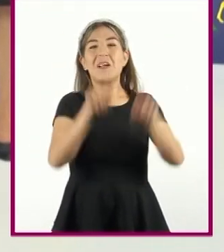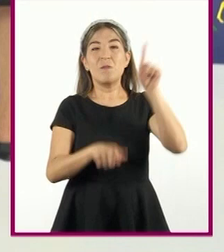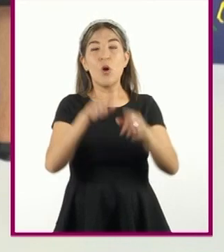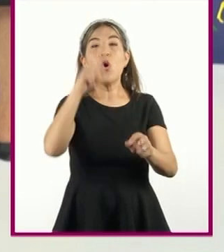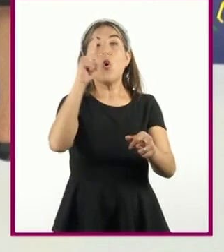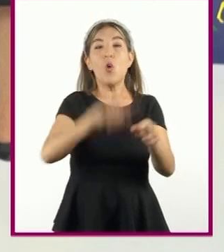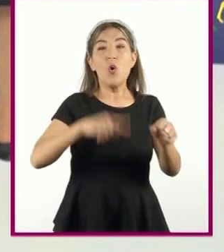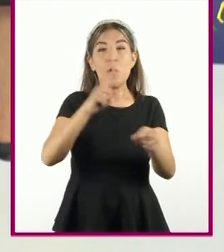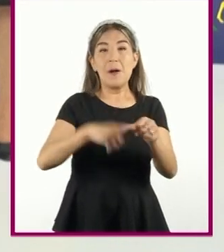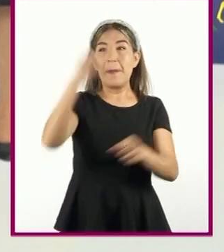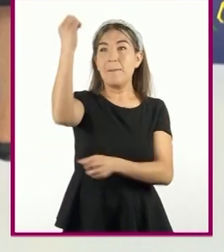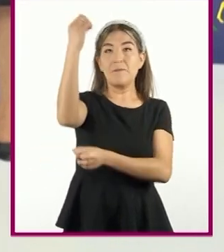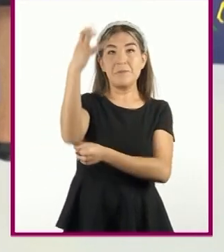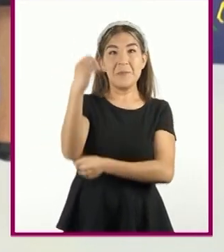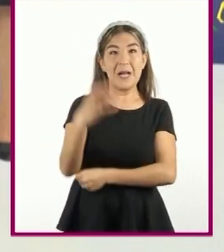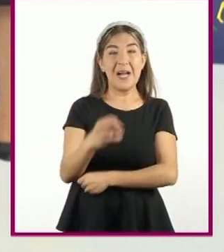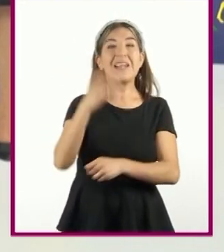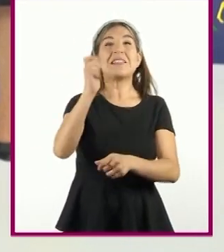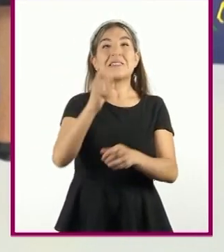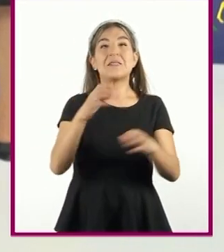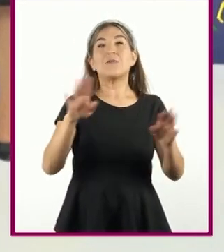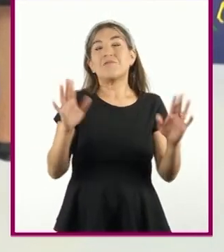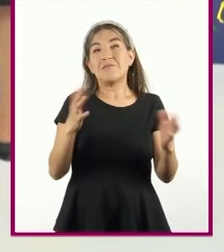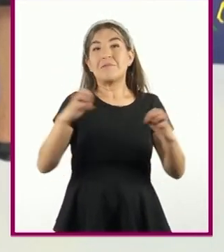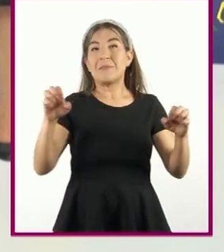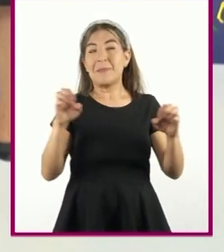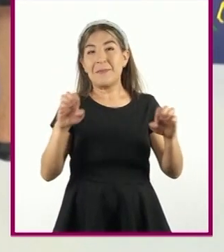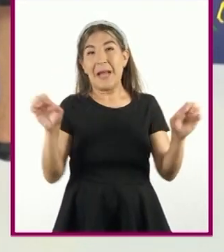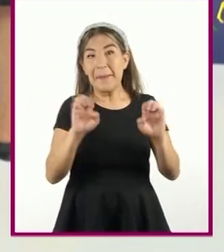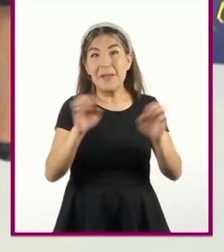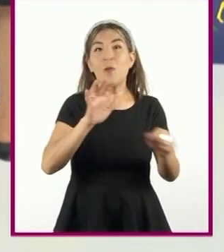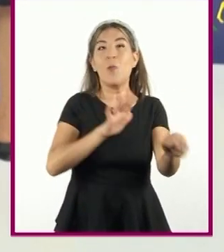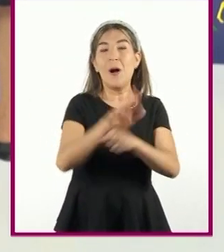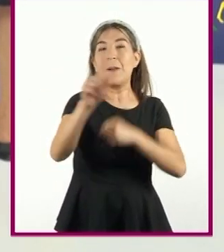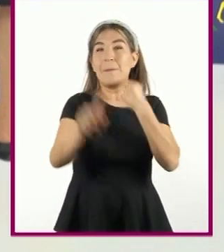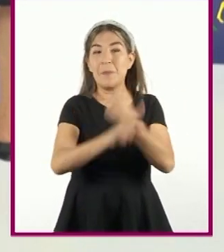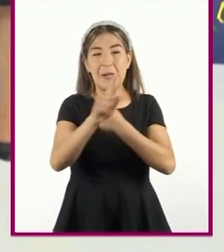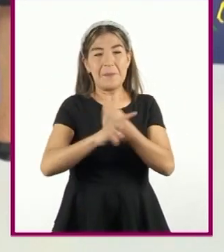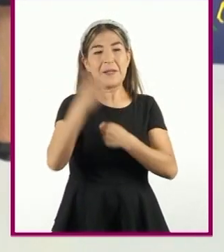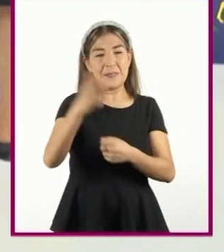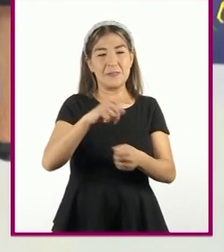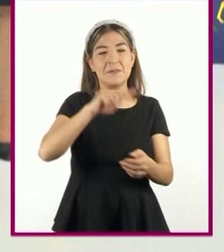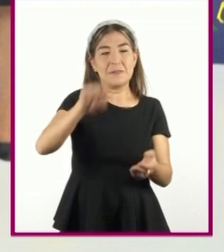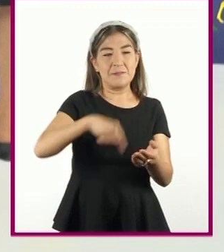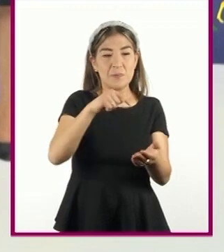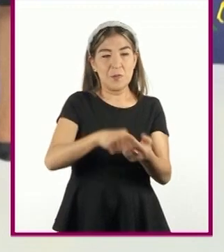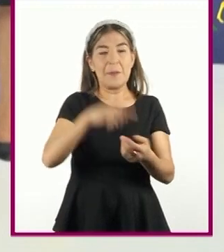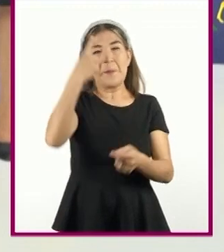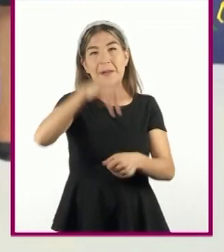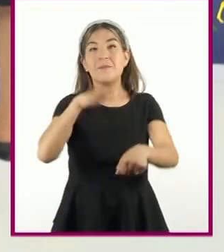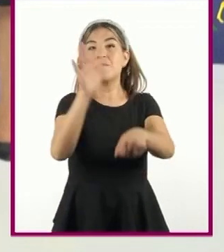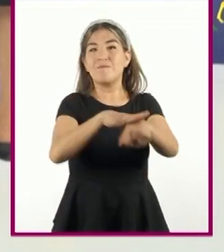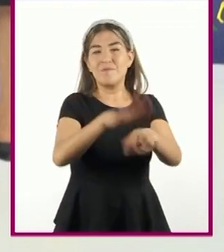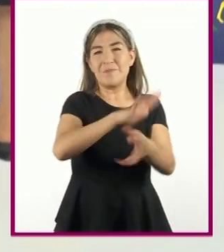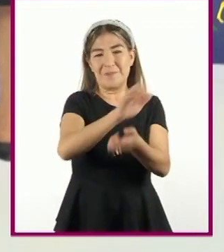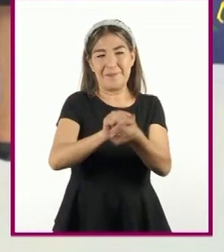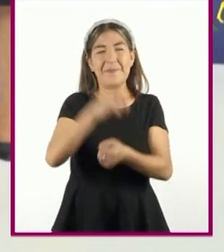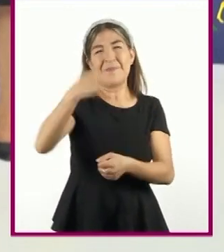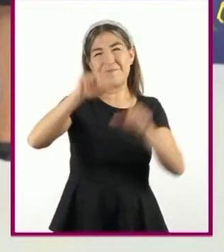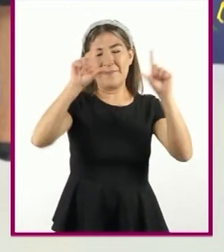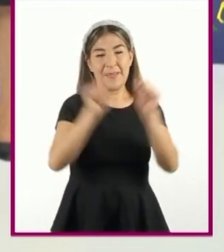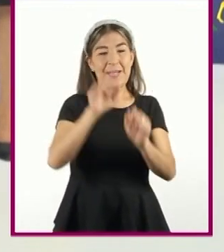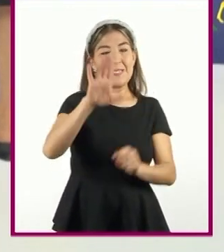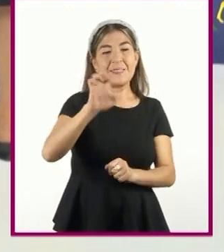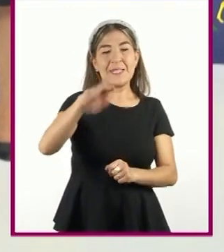color del semáforo de emergencia y evacuación del Centro Nacional para la Prevención de Desastres, CENAPRED,